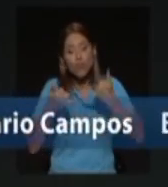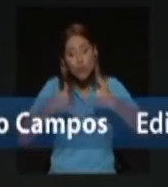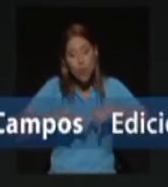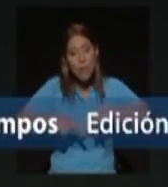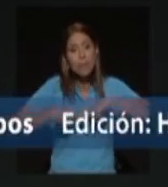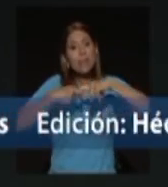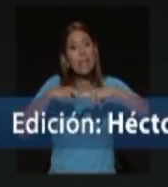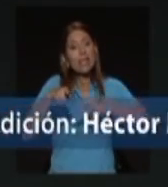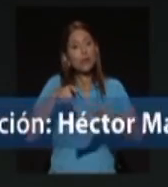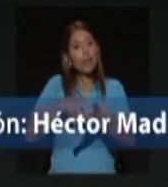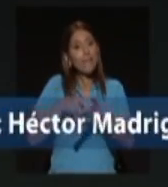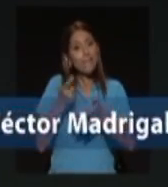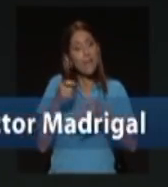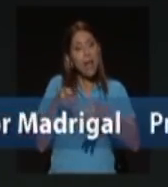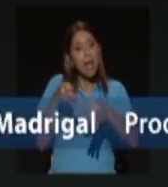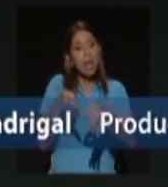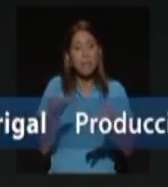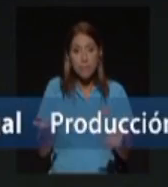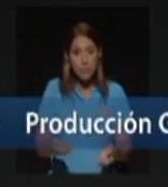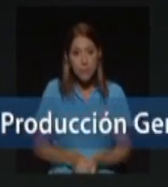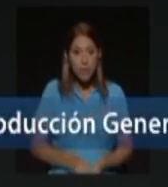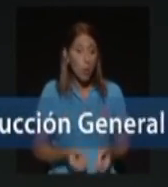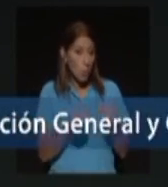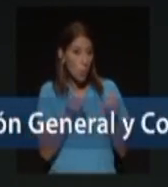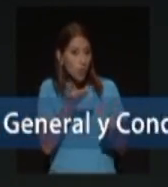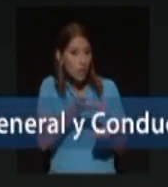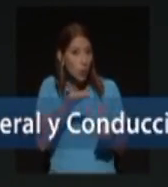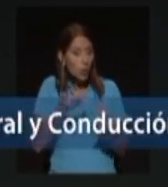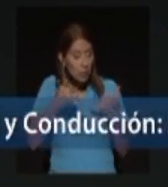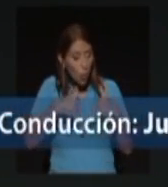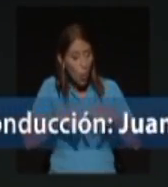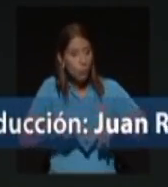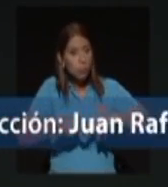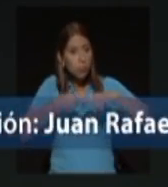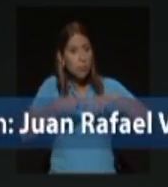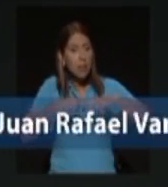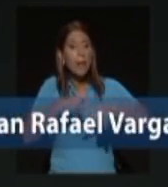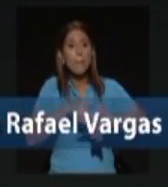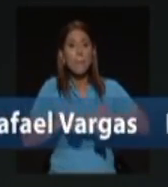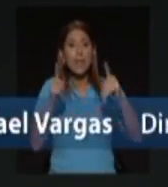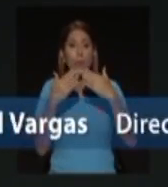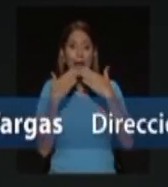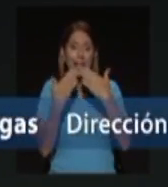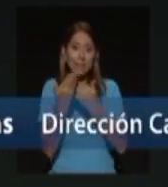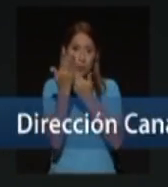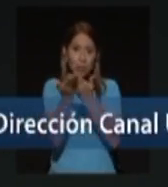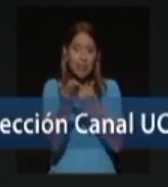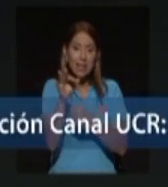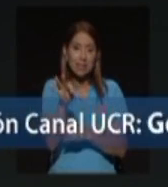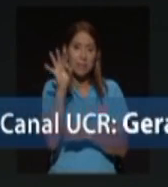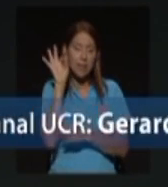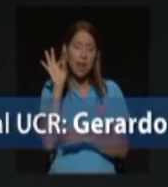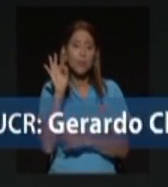Pues muchas cosas siguen pendientes, amigas y amigos, pero les agradecemos y les invitamos